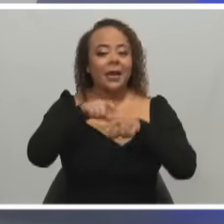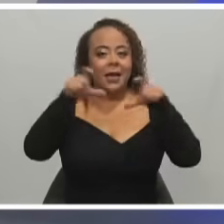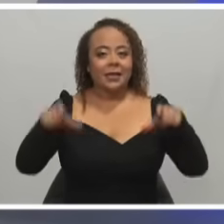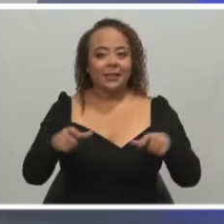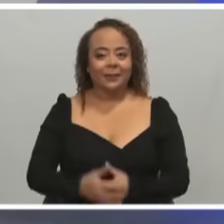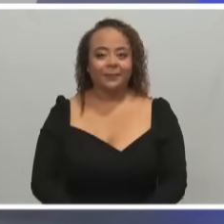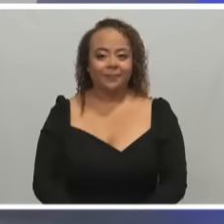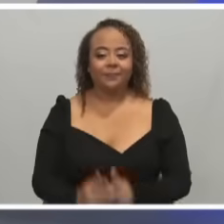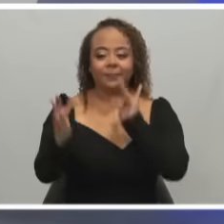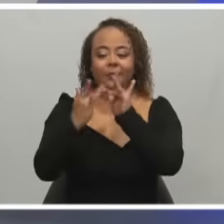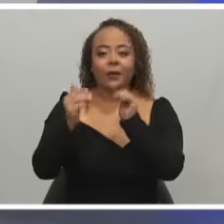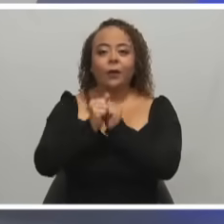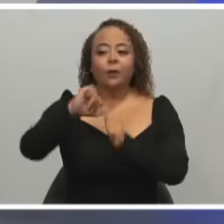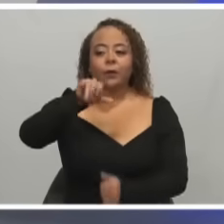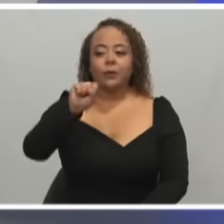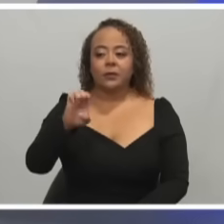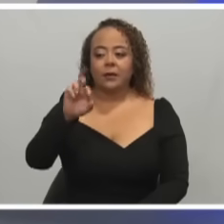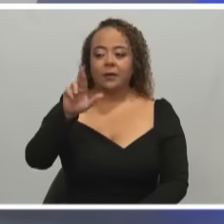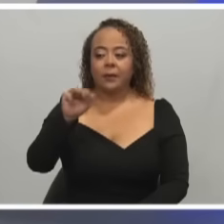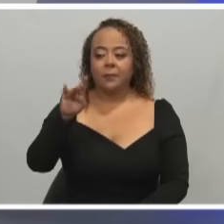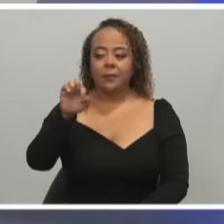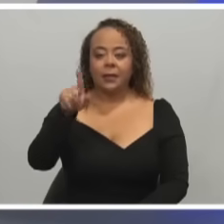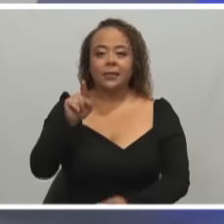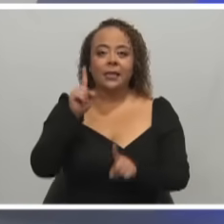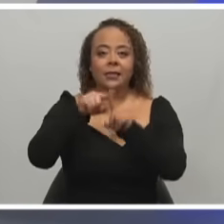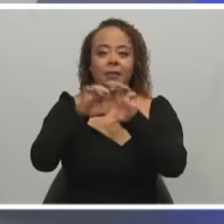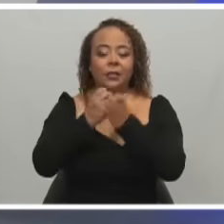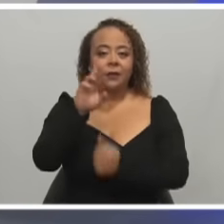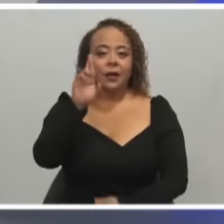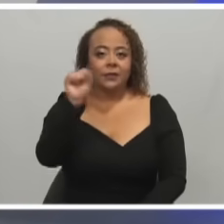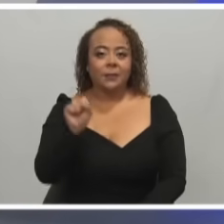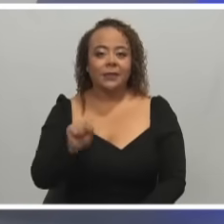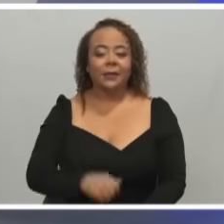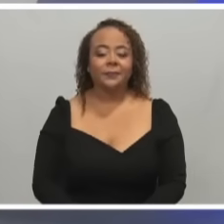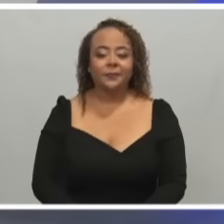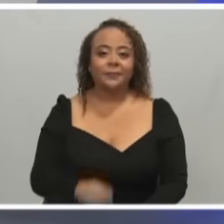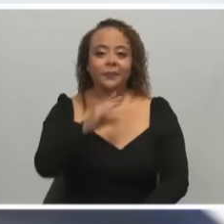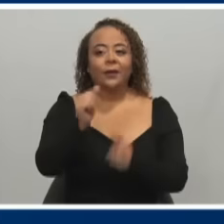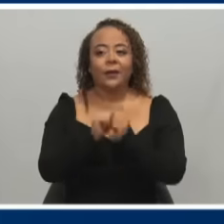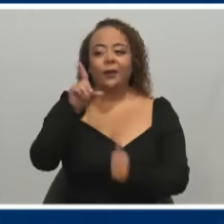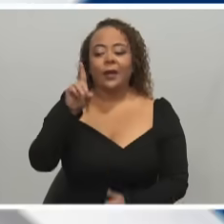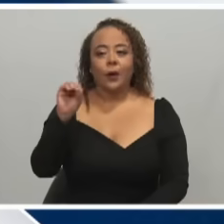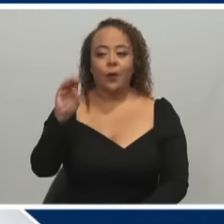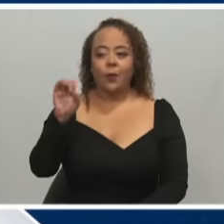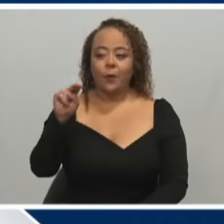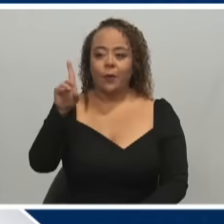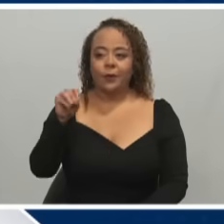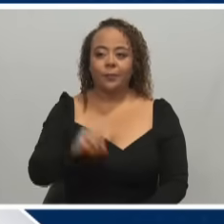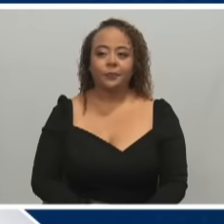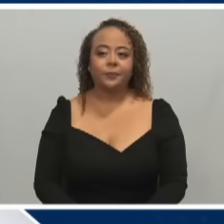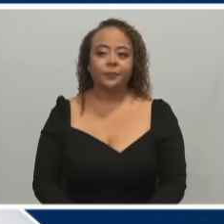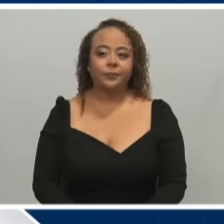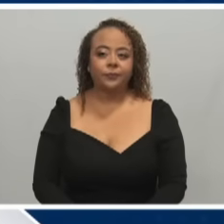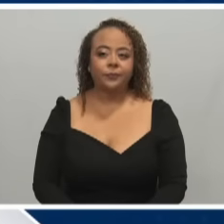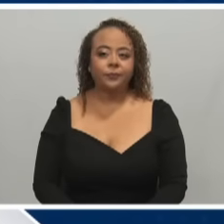con José Ramírez hasta el Estadio Ricardo sapriza y con Dieguito bando que ya están ahí en